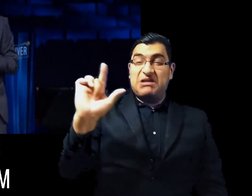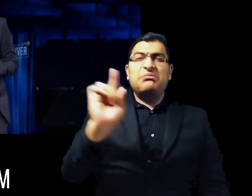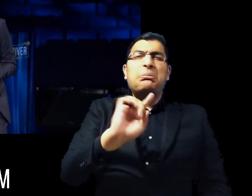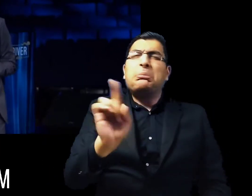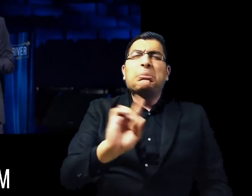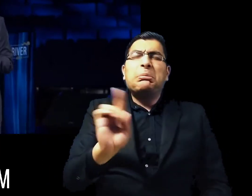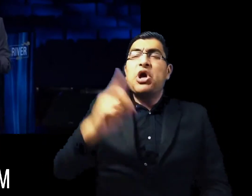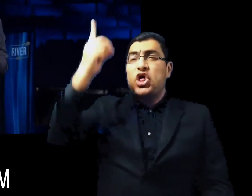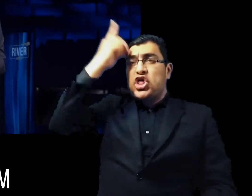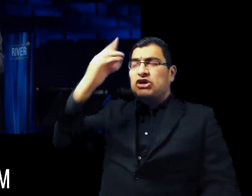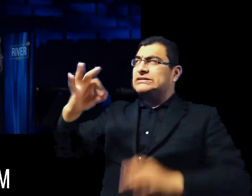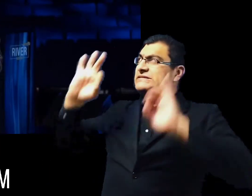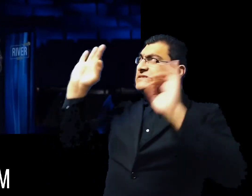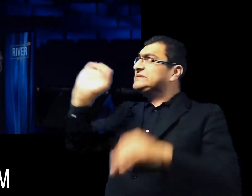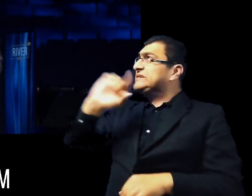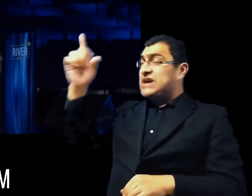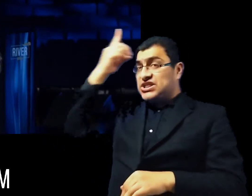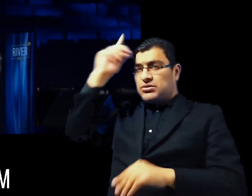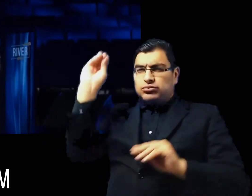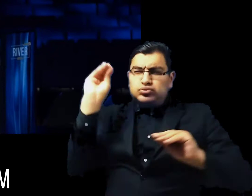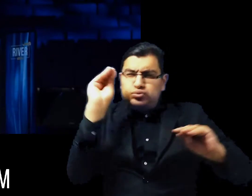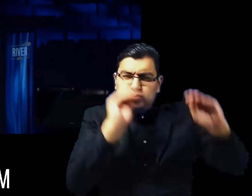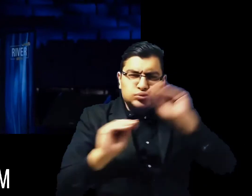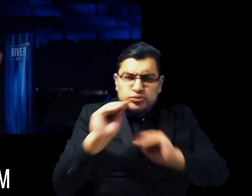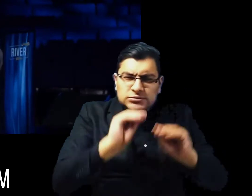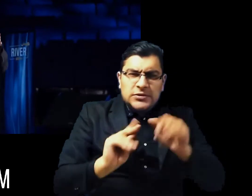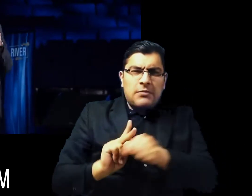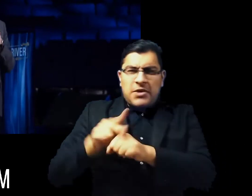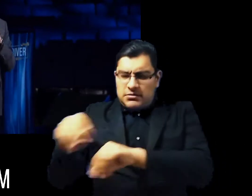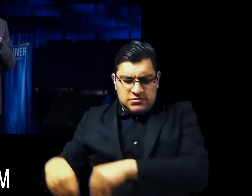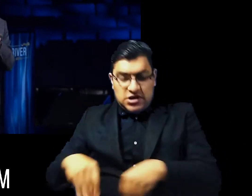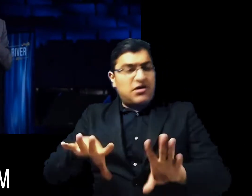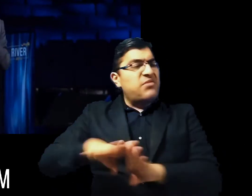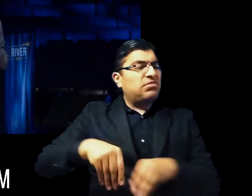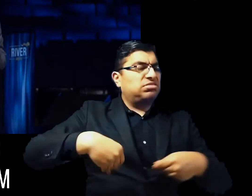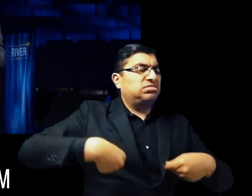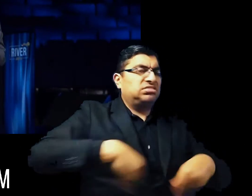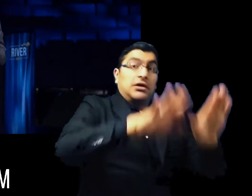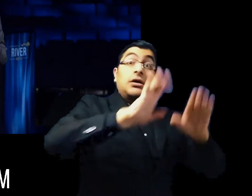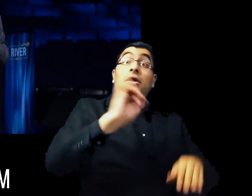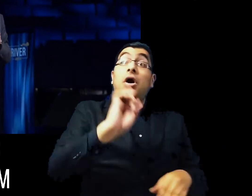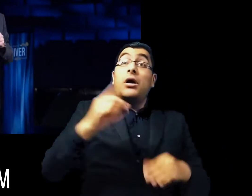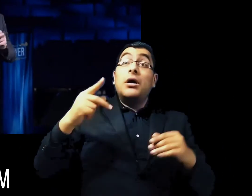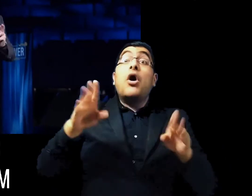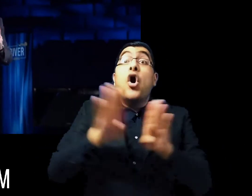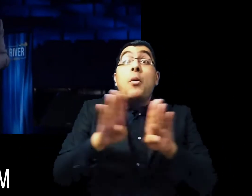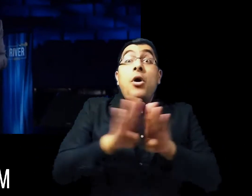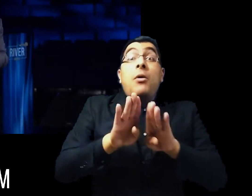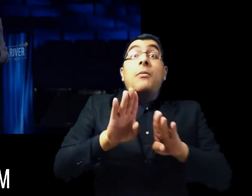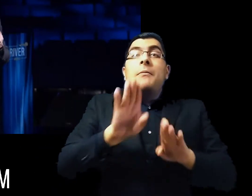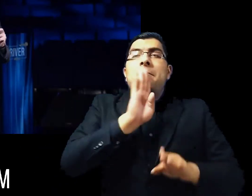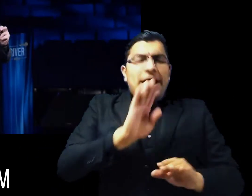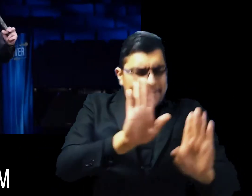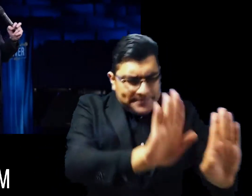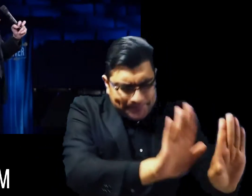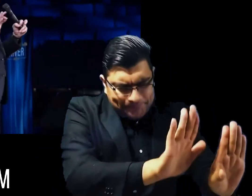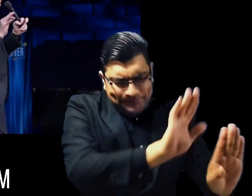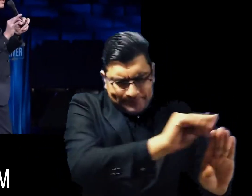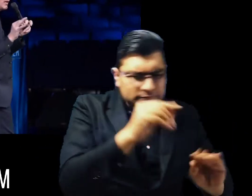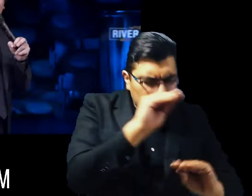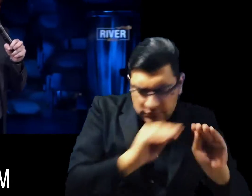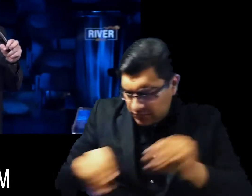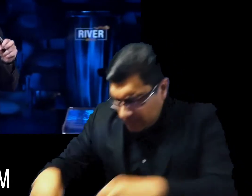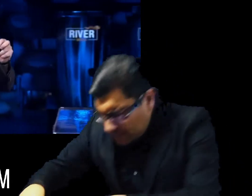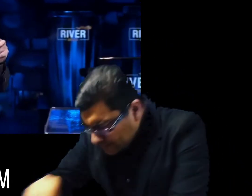El creador del universo los vistió. Y no es que les tiró la ropa así, sino que como una mamá le dijo, quédate quieto, Adán, a ver cómo